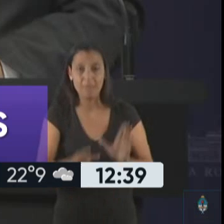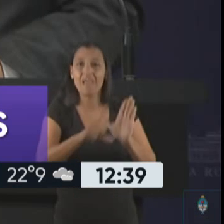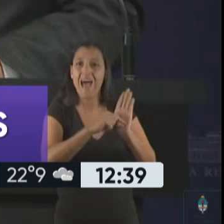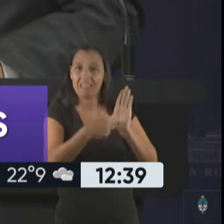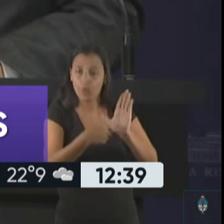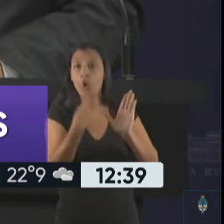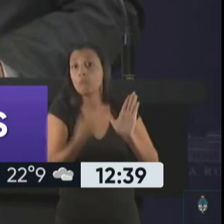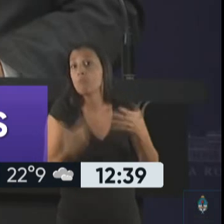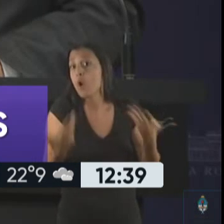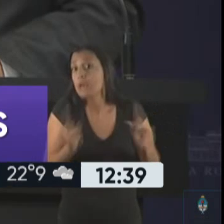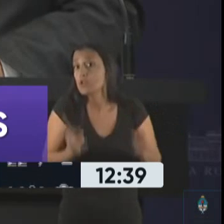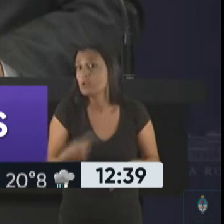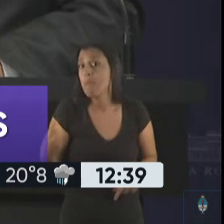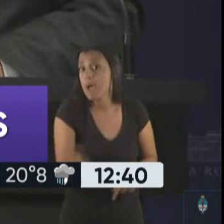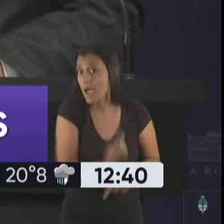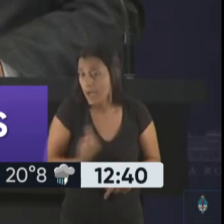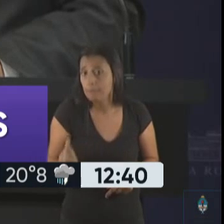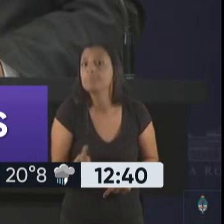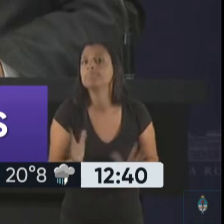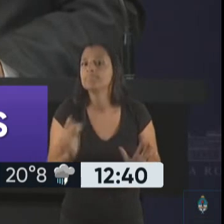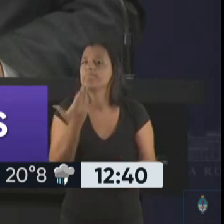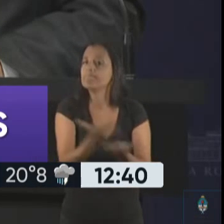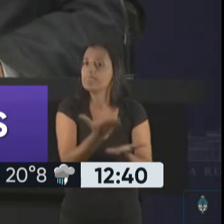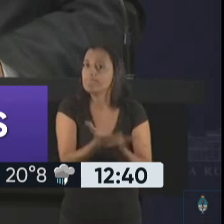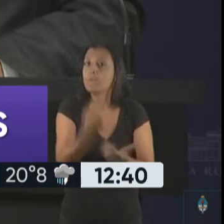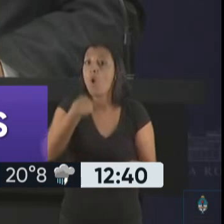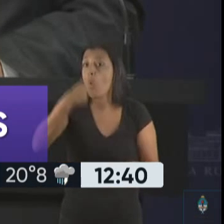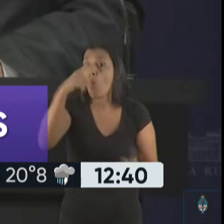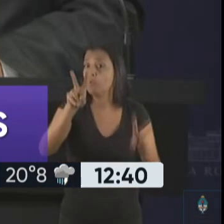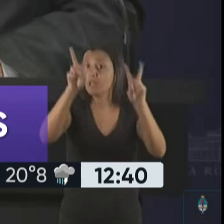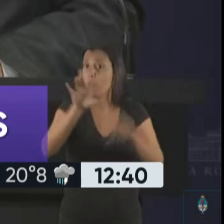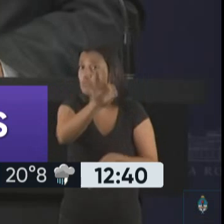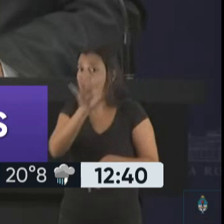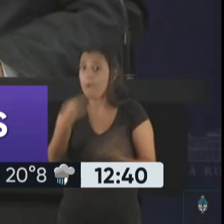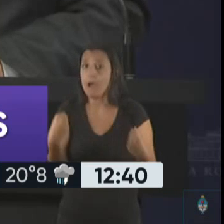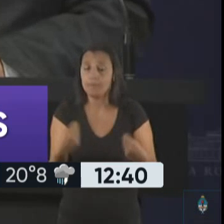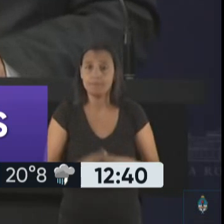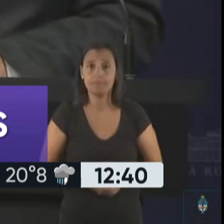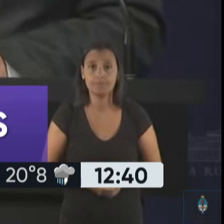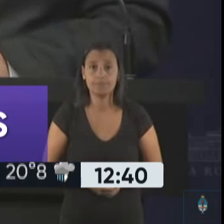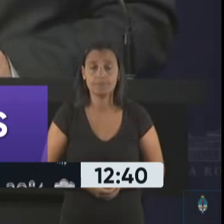y por eso también vamos a plantear un último tema, que es